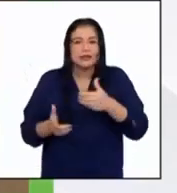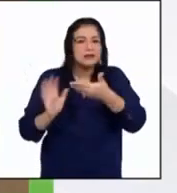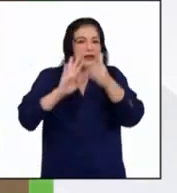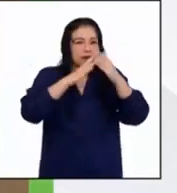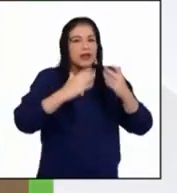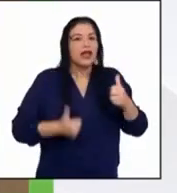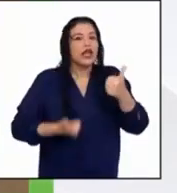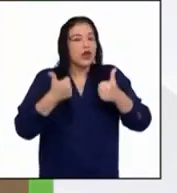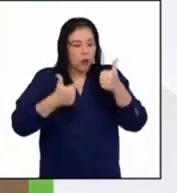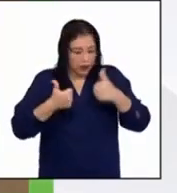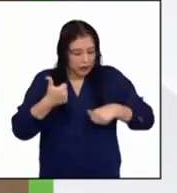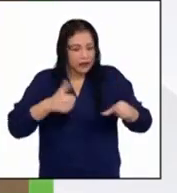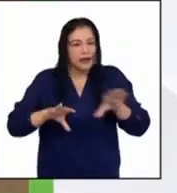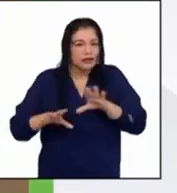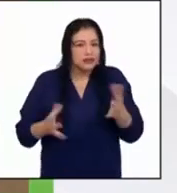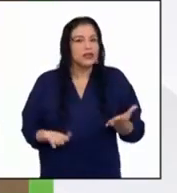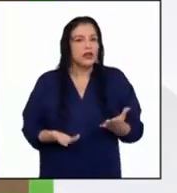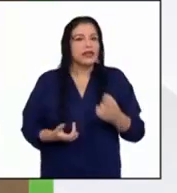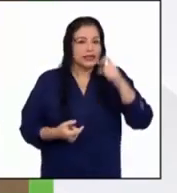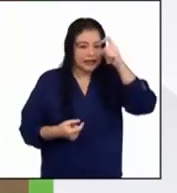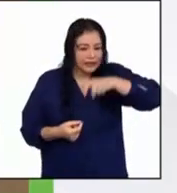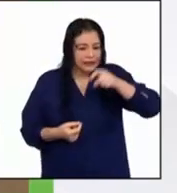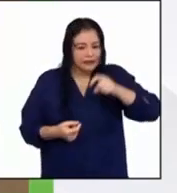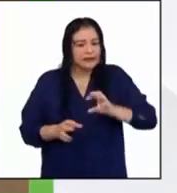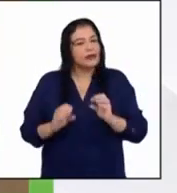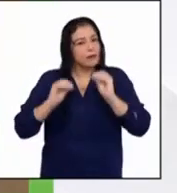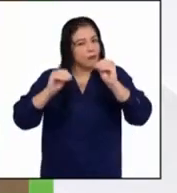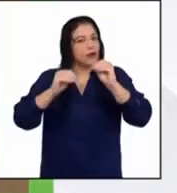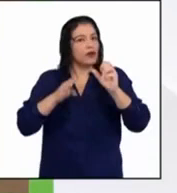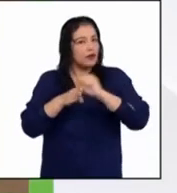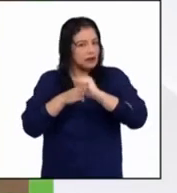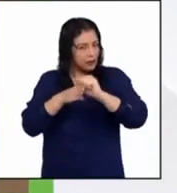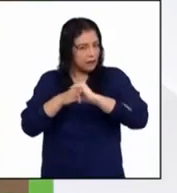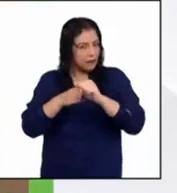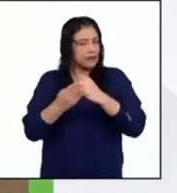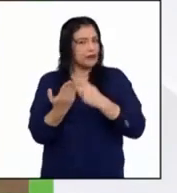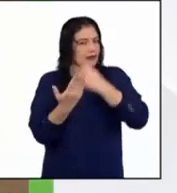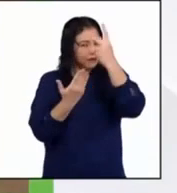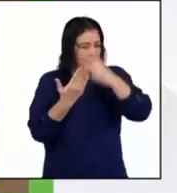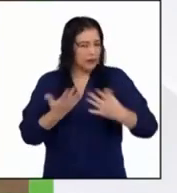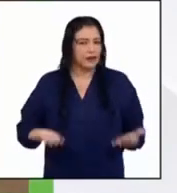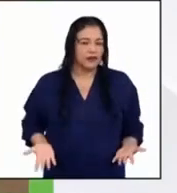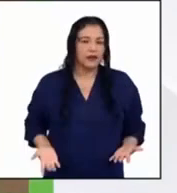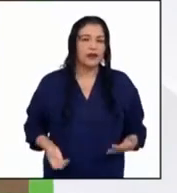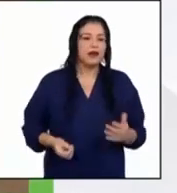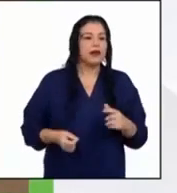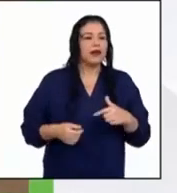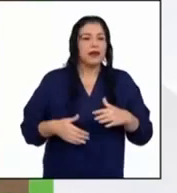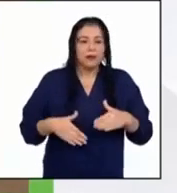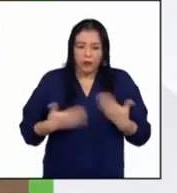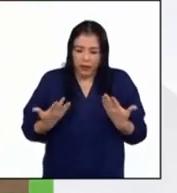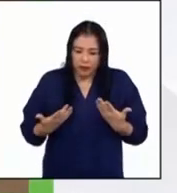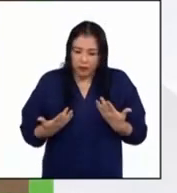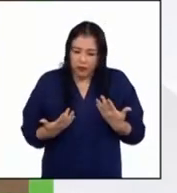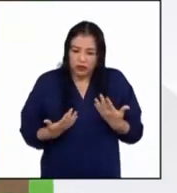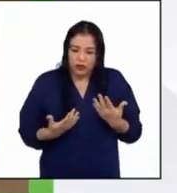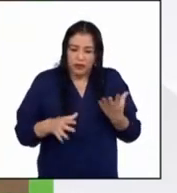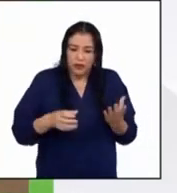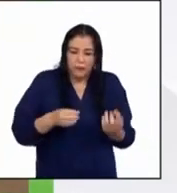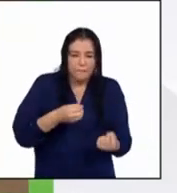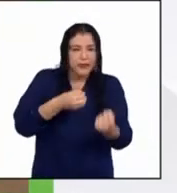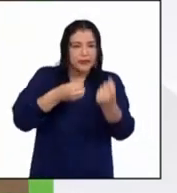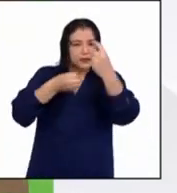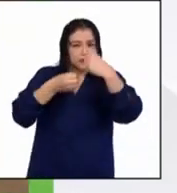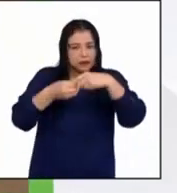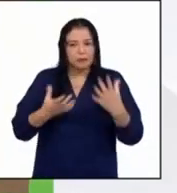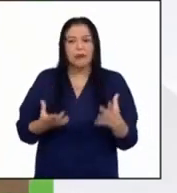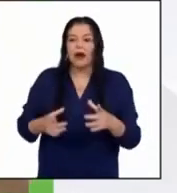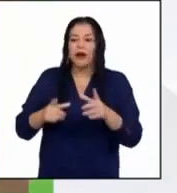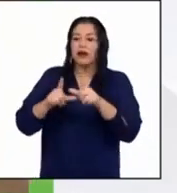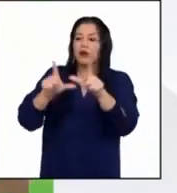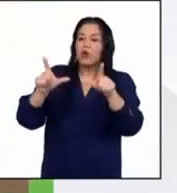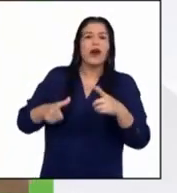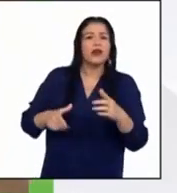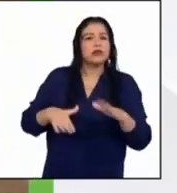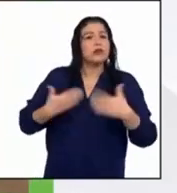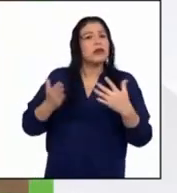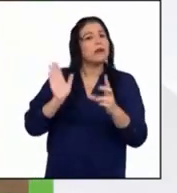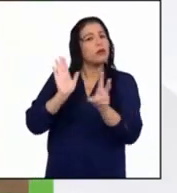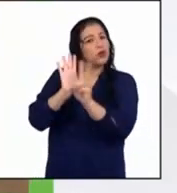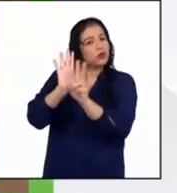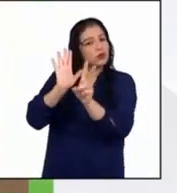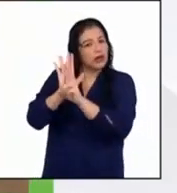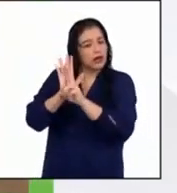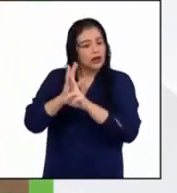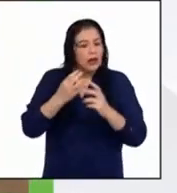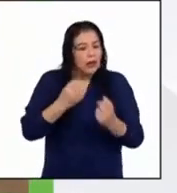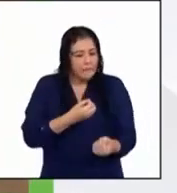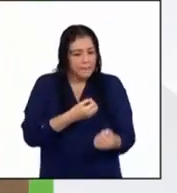aquellas acciones que requieren ser puestas en práctica. Podemos desde participar de espacios de voluntariado, de